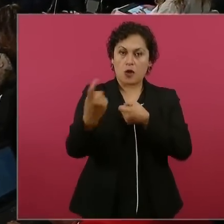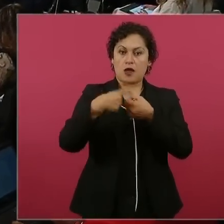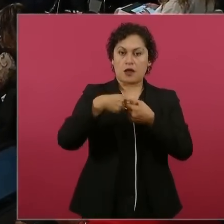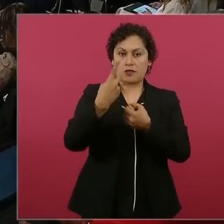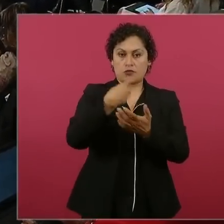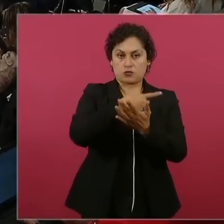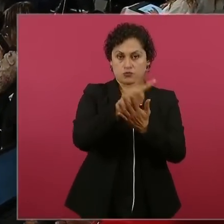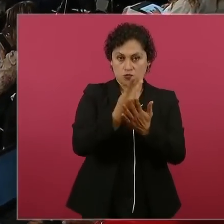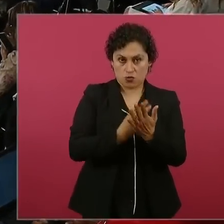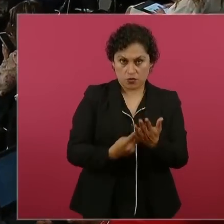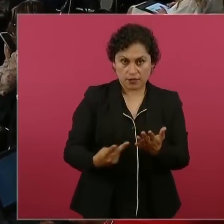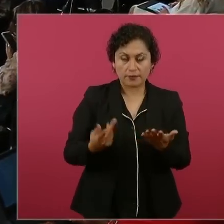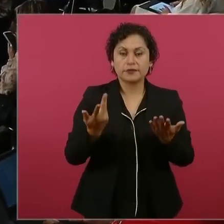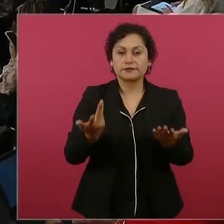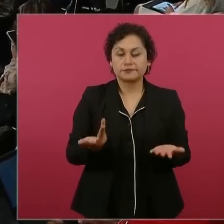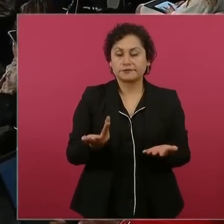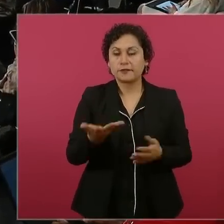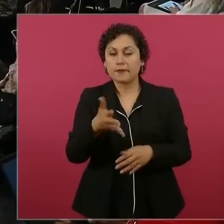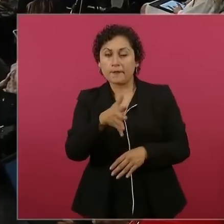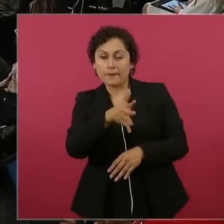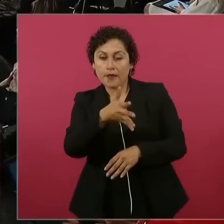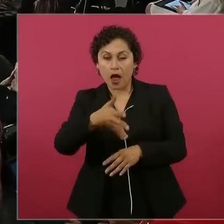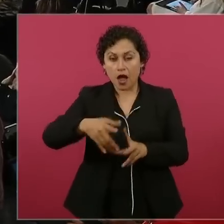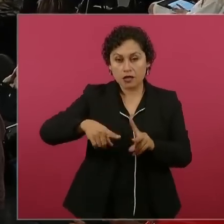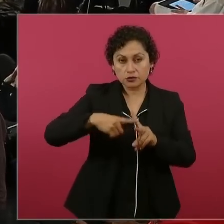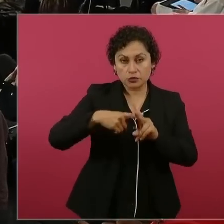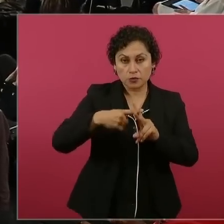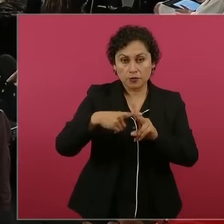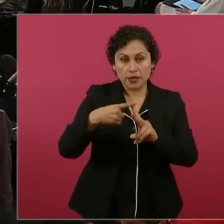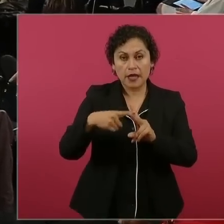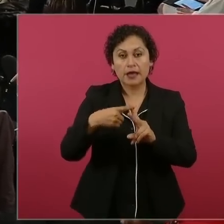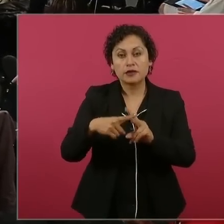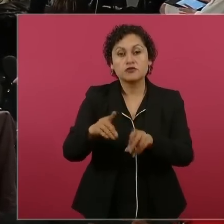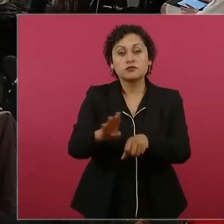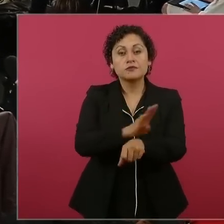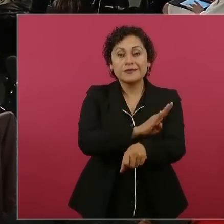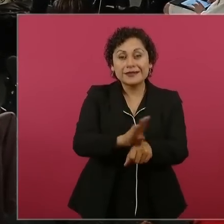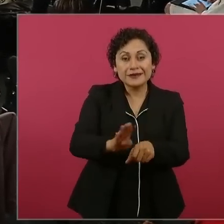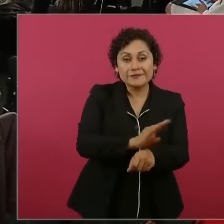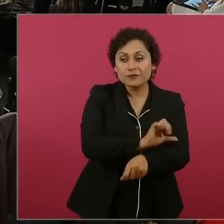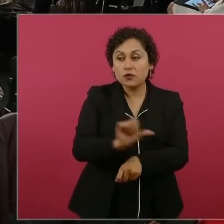En promedio se está beneficiando a